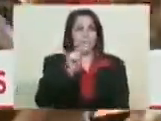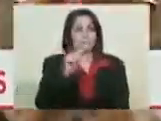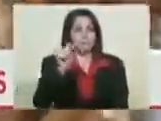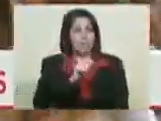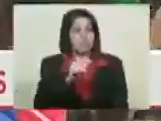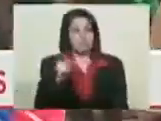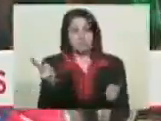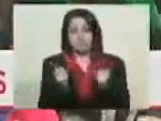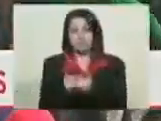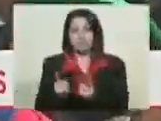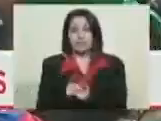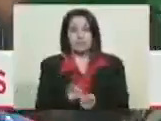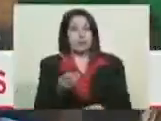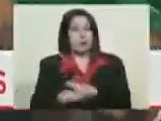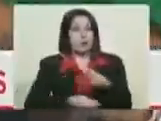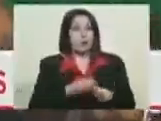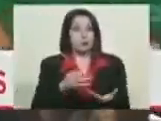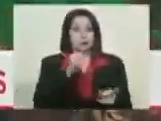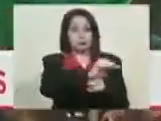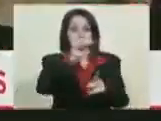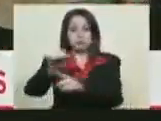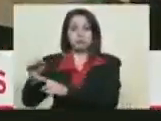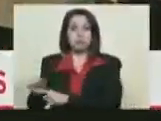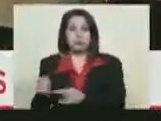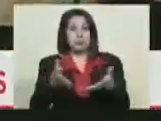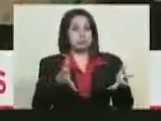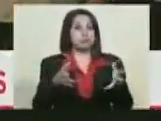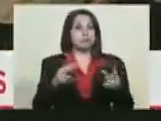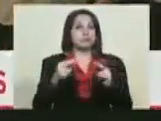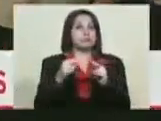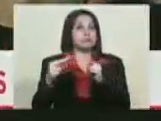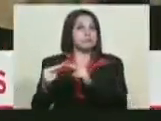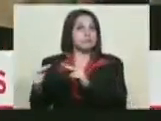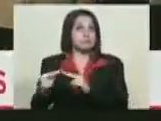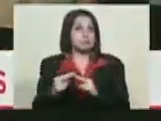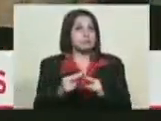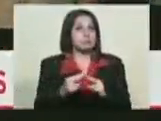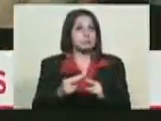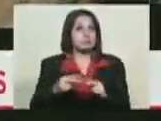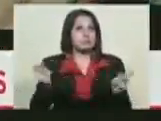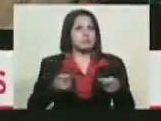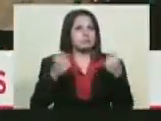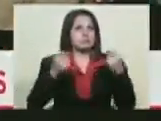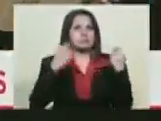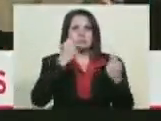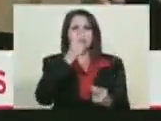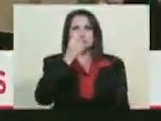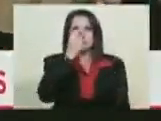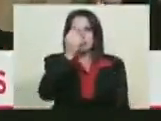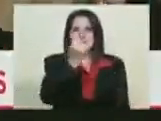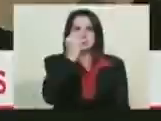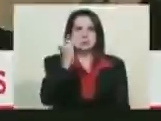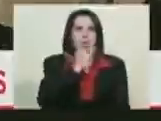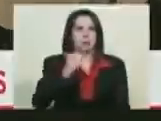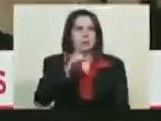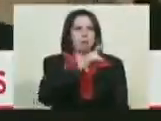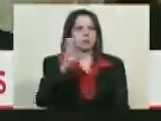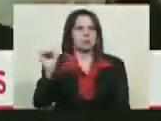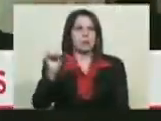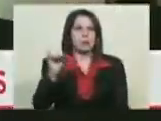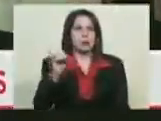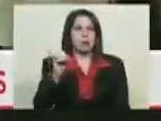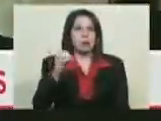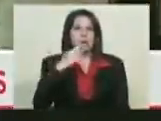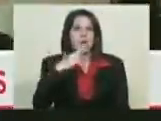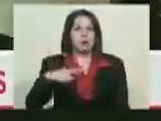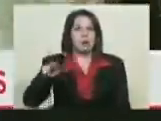también lo ha hecho y lo ha dado a conocer parte del comando de campaña Zamora 200, y lo ha ratificado